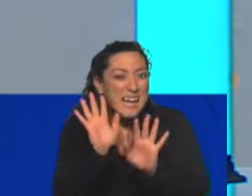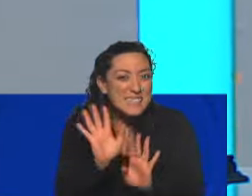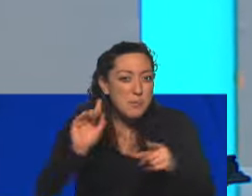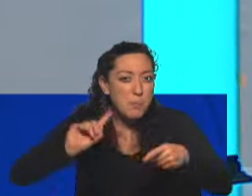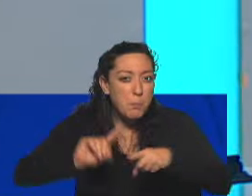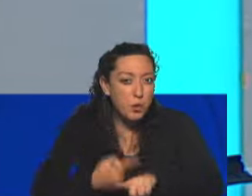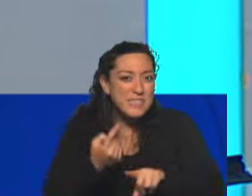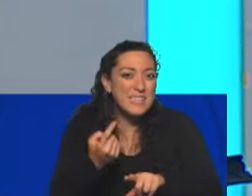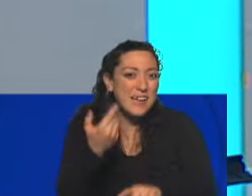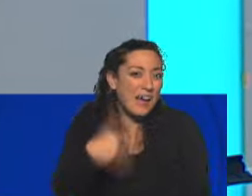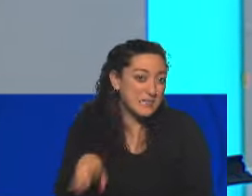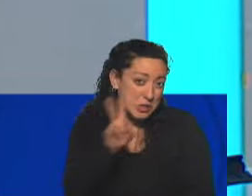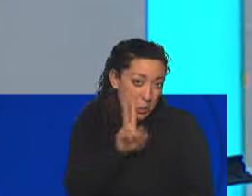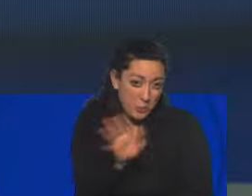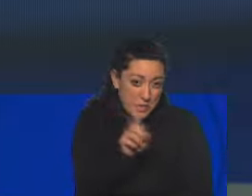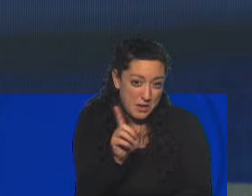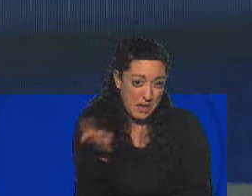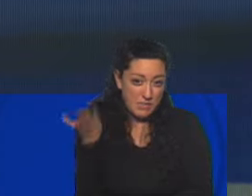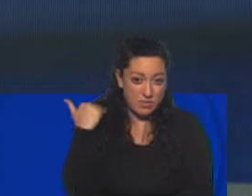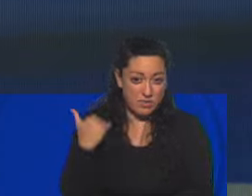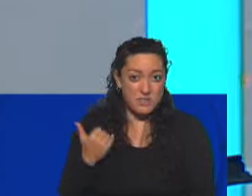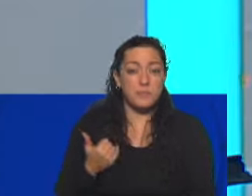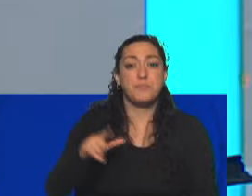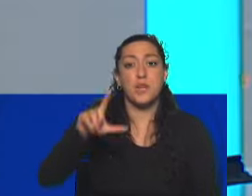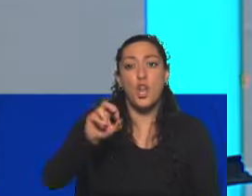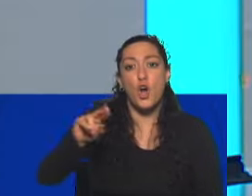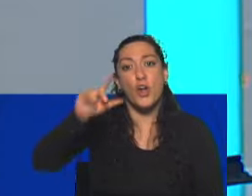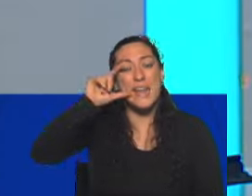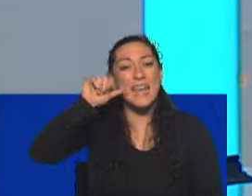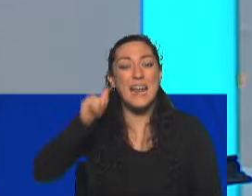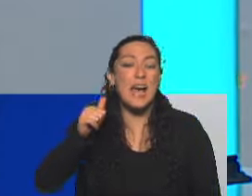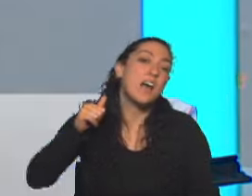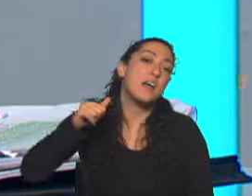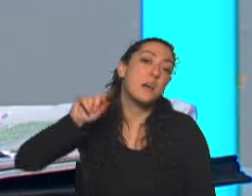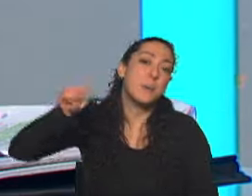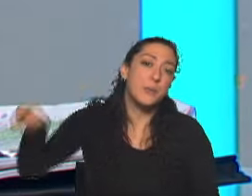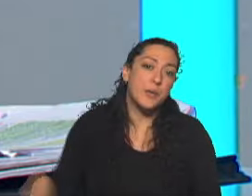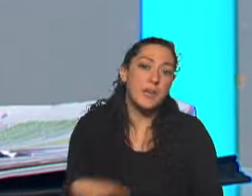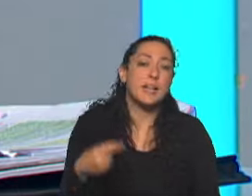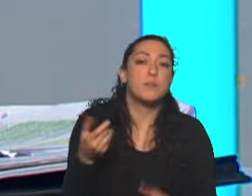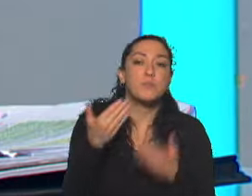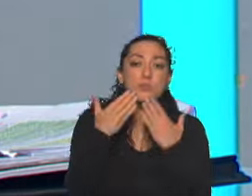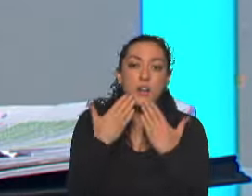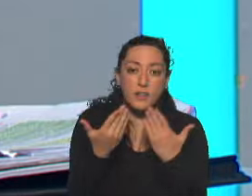desarrollándose en la calle bien diputada Lorena villaverde gracias por haber venido a esta edición central de noticias Muchísimas gracias a ustedes un